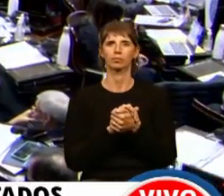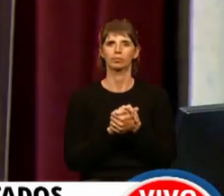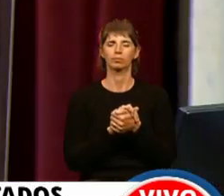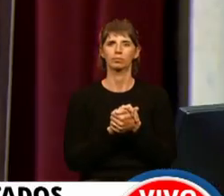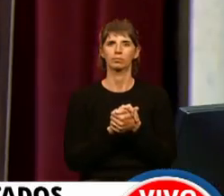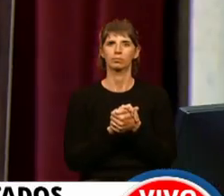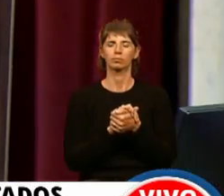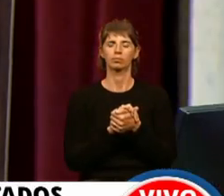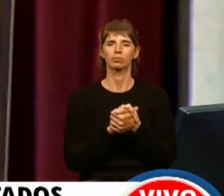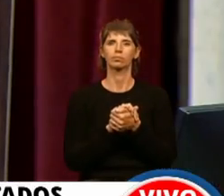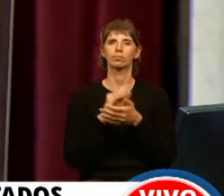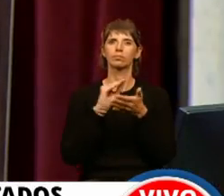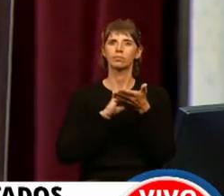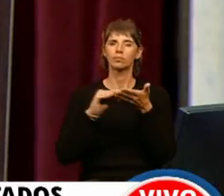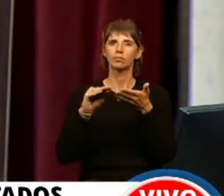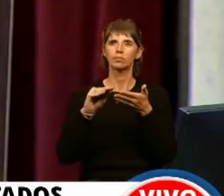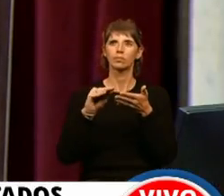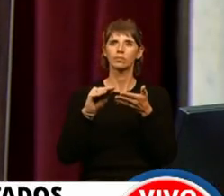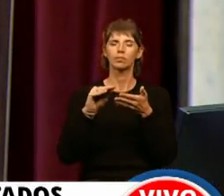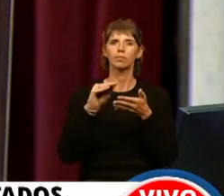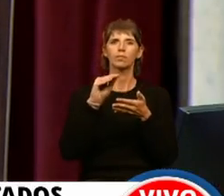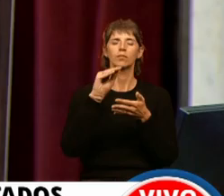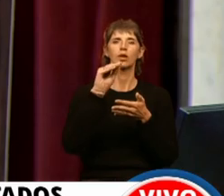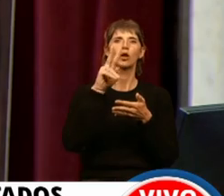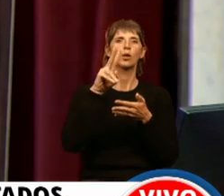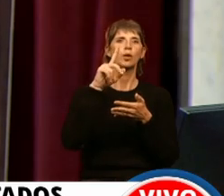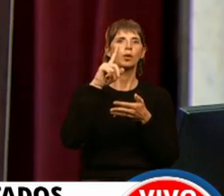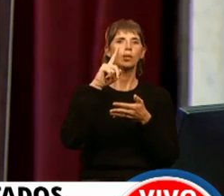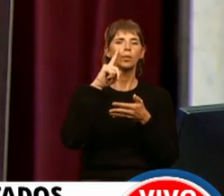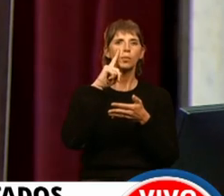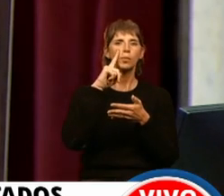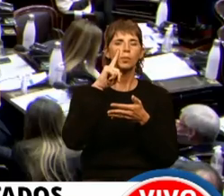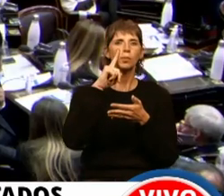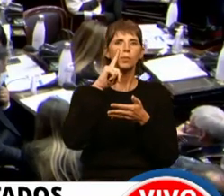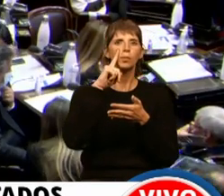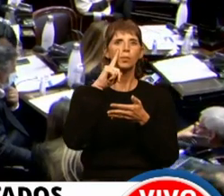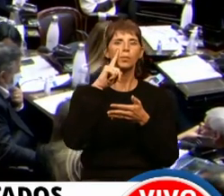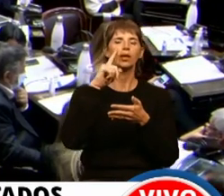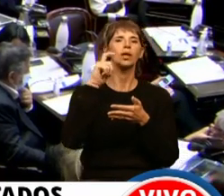diputada natalia soledad vil biblia mi biblia